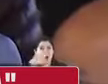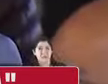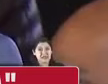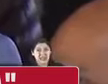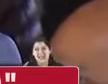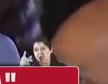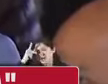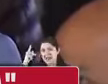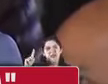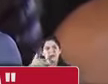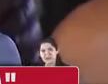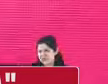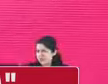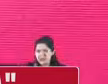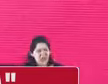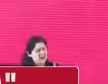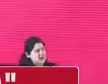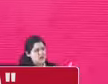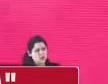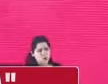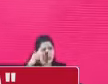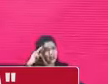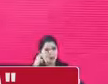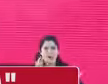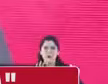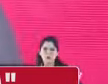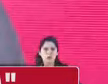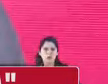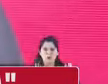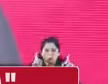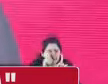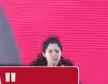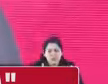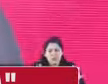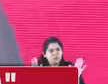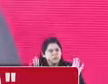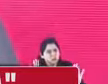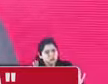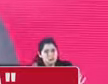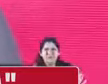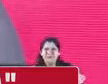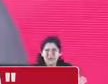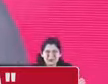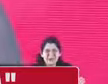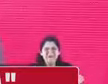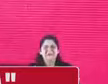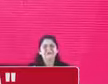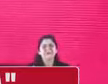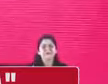nuestro lo era muy respetuoso no ese es el problema el problema es que no puedo